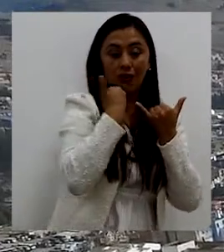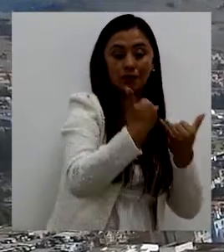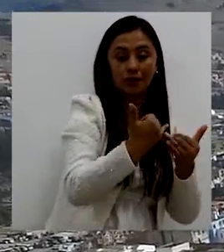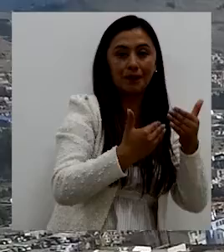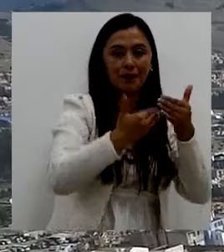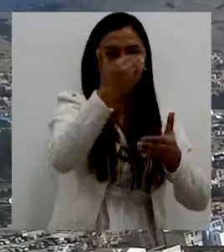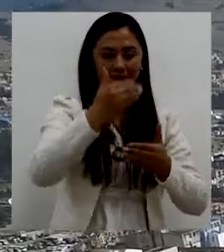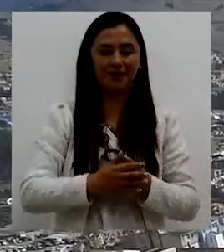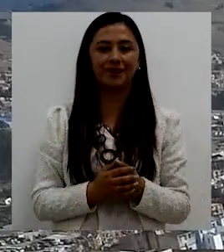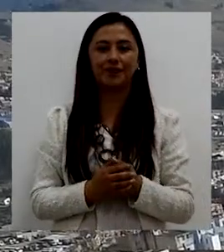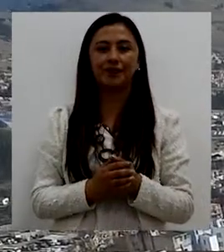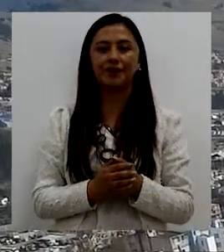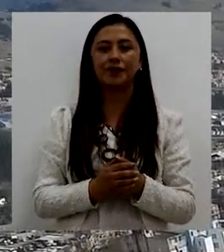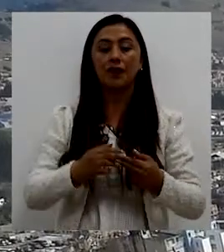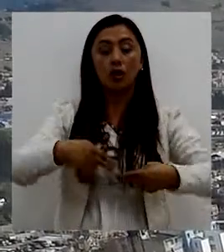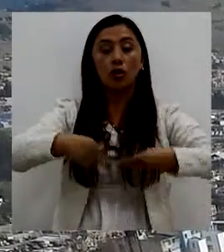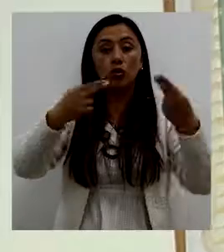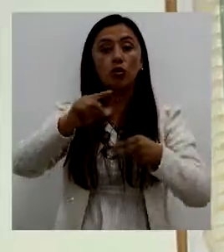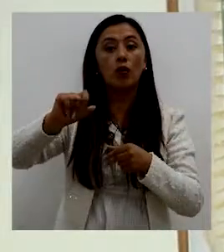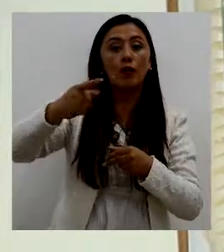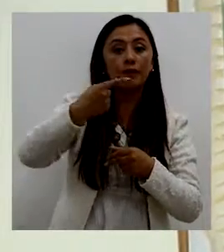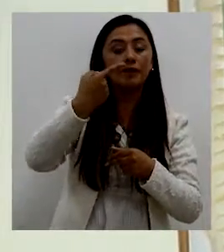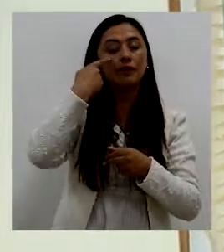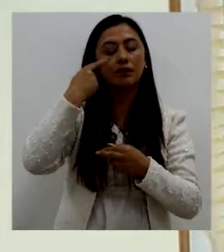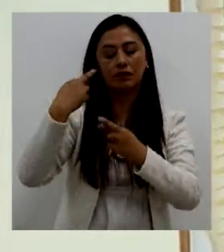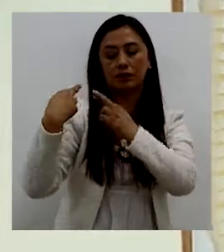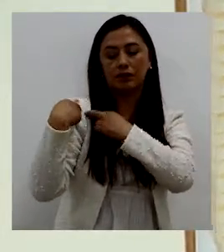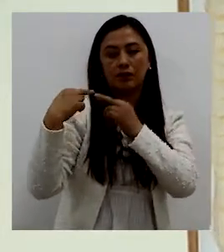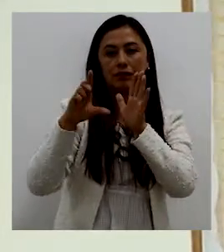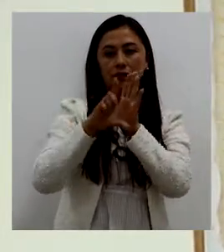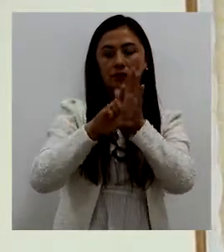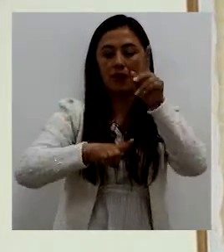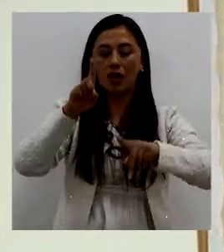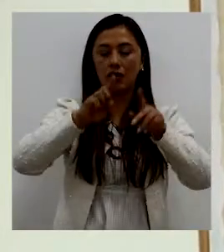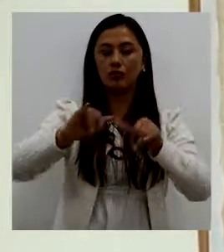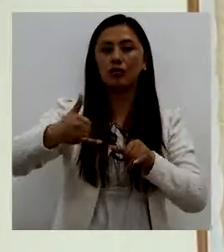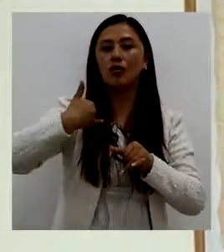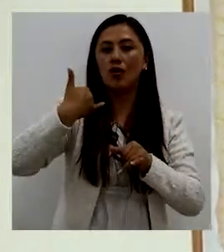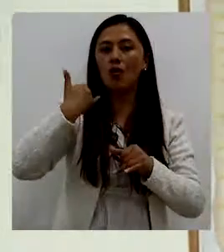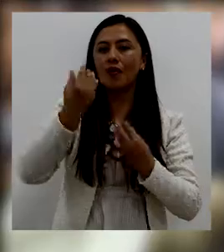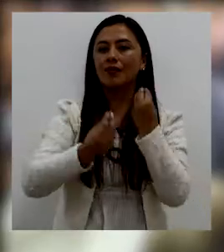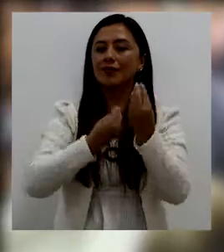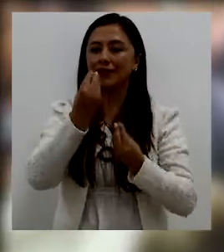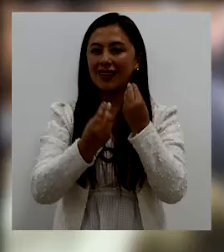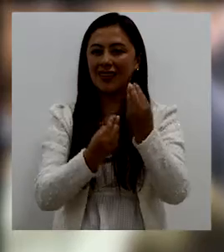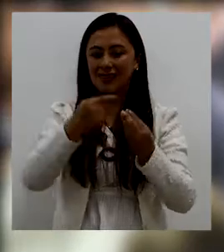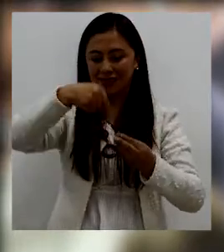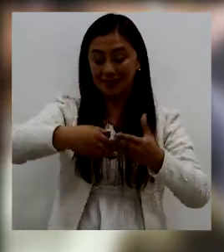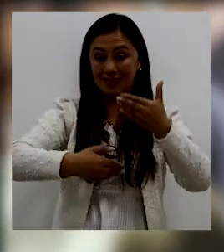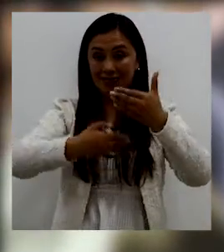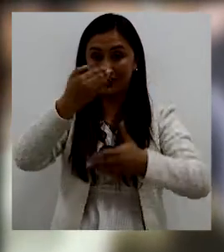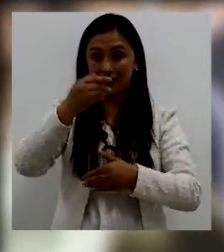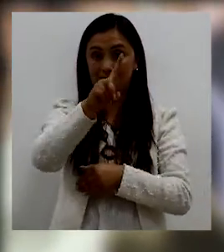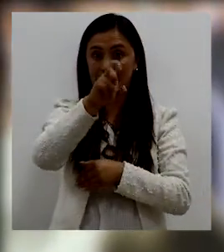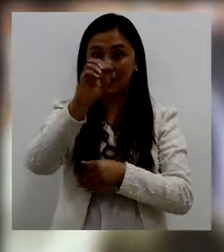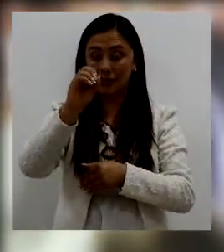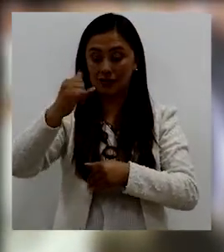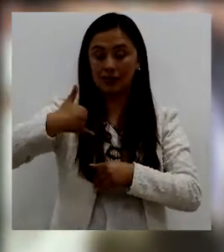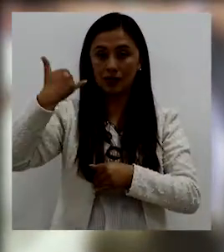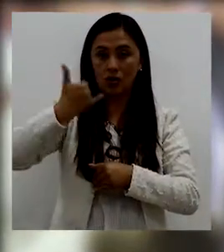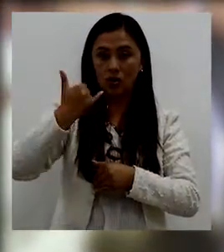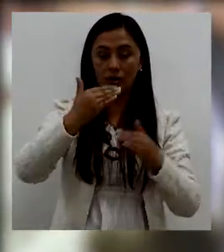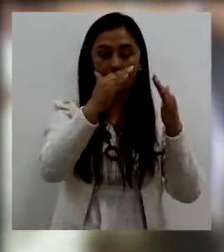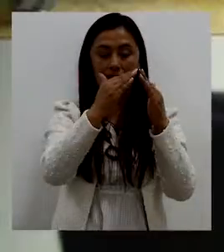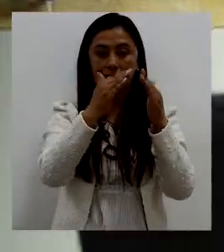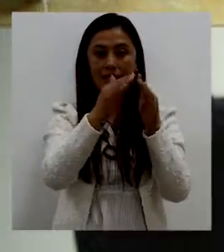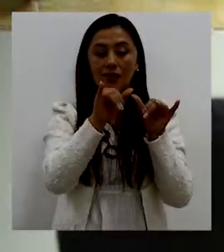Tunja es pionera en la implementación del sistema de responsabilidad penal para adolescentes. Desde hoy, 60 jóvenes de la